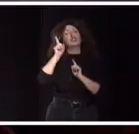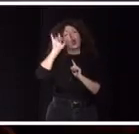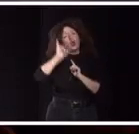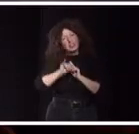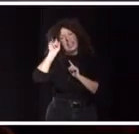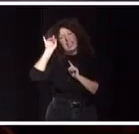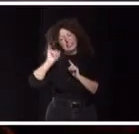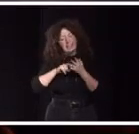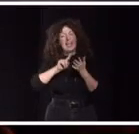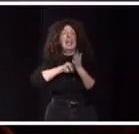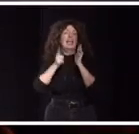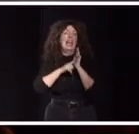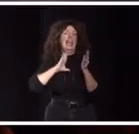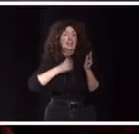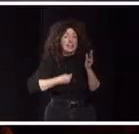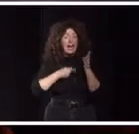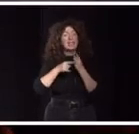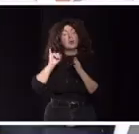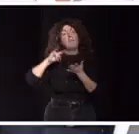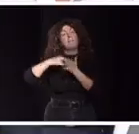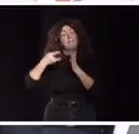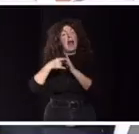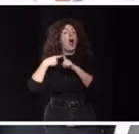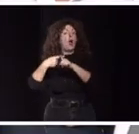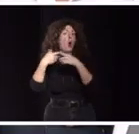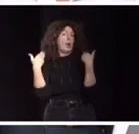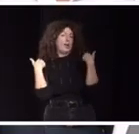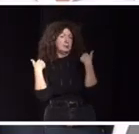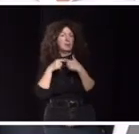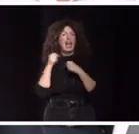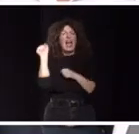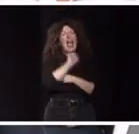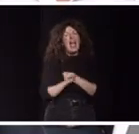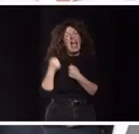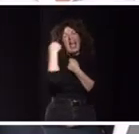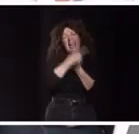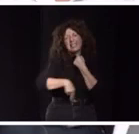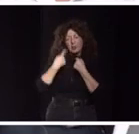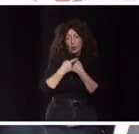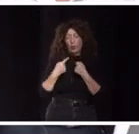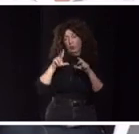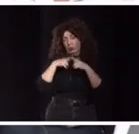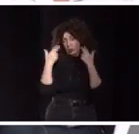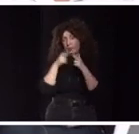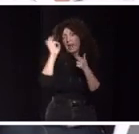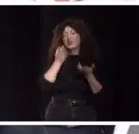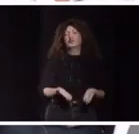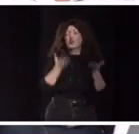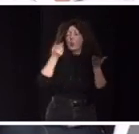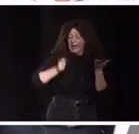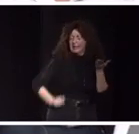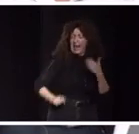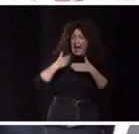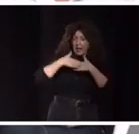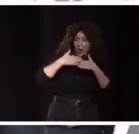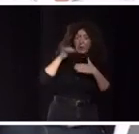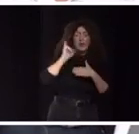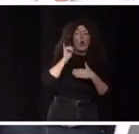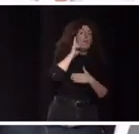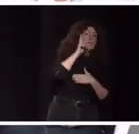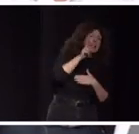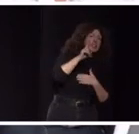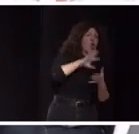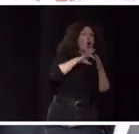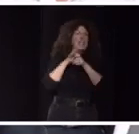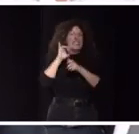nueva ley del aborto, ni plan corresponsables, ni escudo social, ni subida del salario mínimo, ni actualización del IPC a las pensiones. Todo el mundo